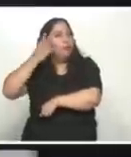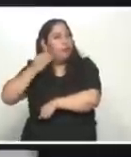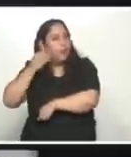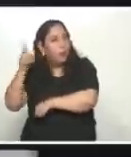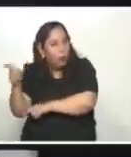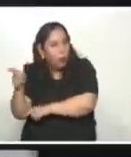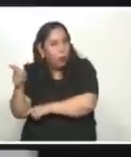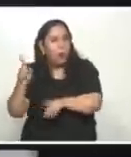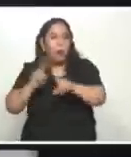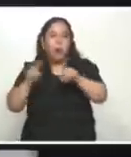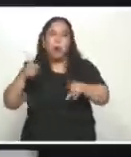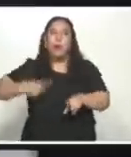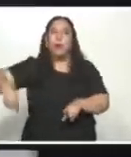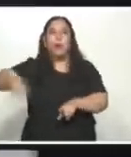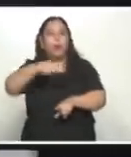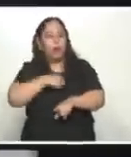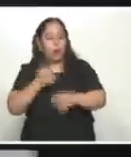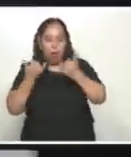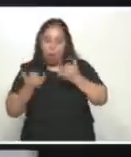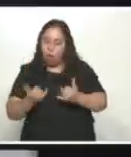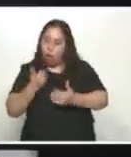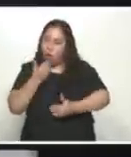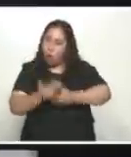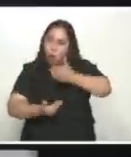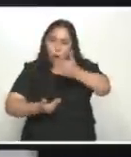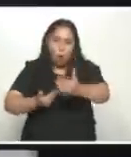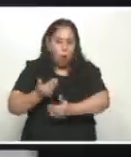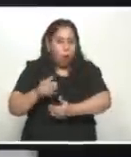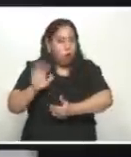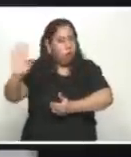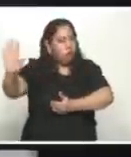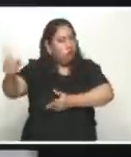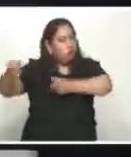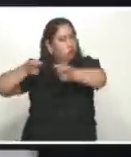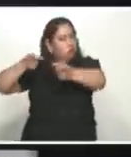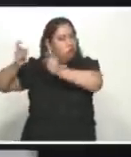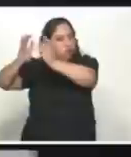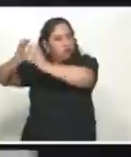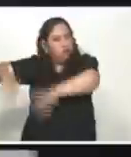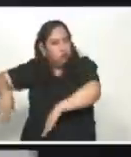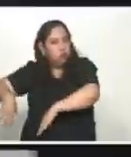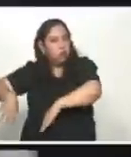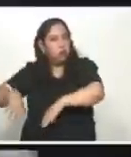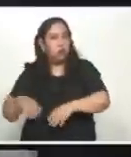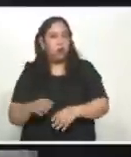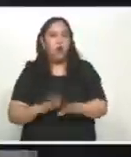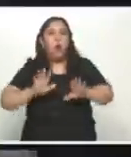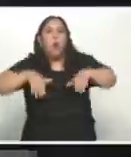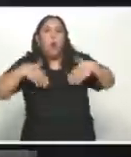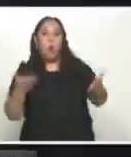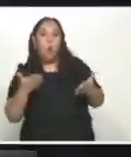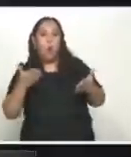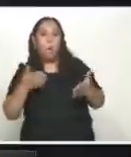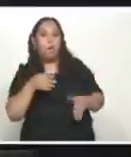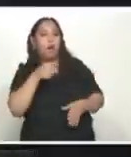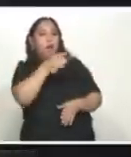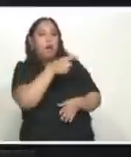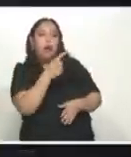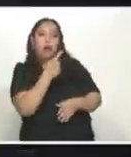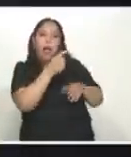desmontando a lo largo de todo este periodo. Pero ¿cómo se va a poder generar empleo si